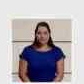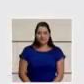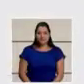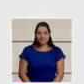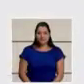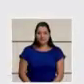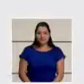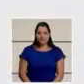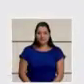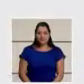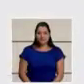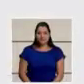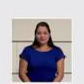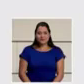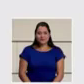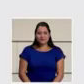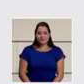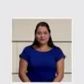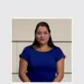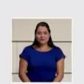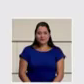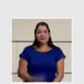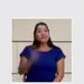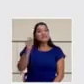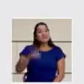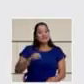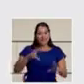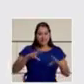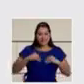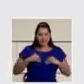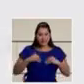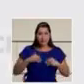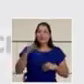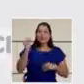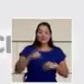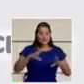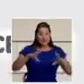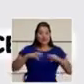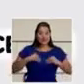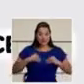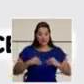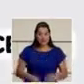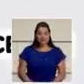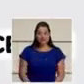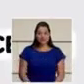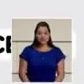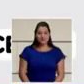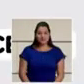Sí, acepto. Sí, acepto.